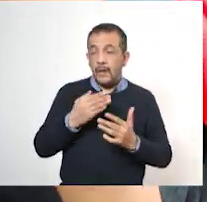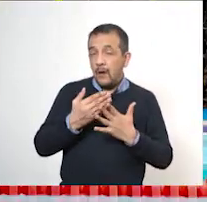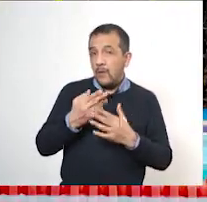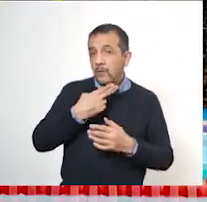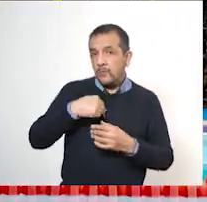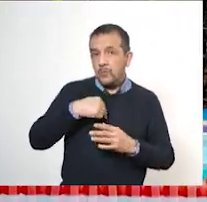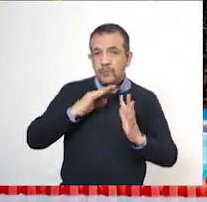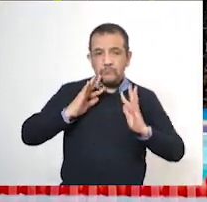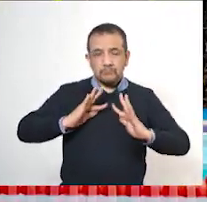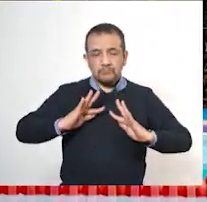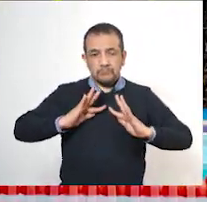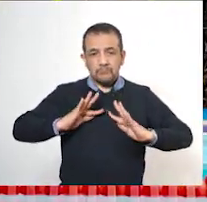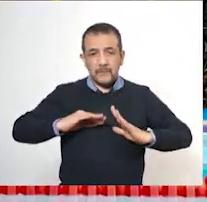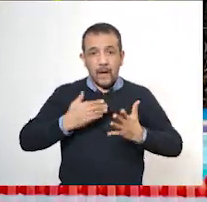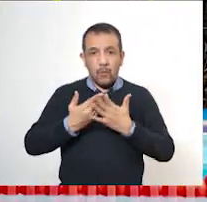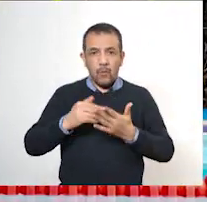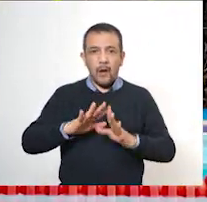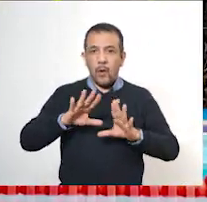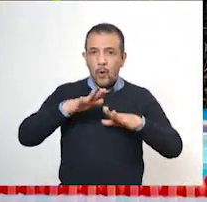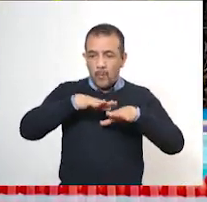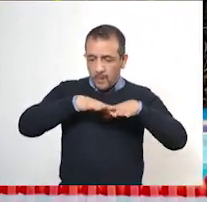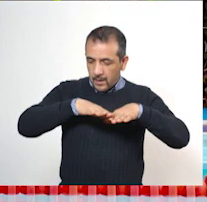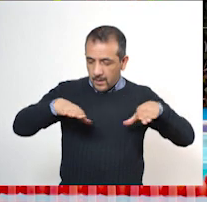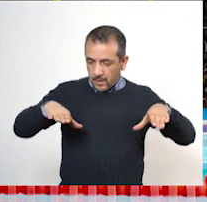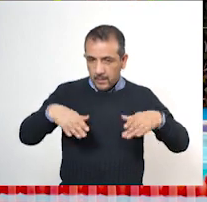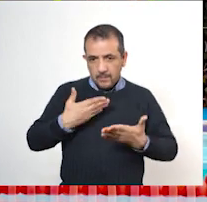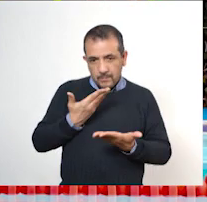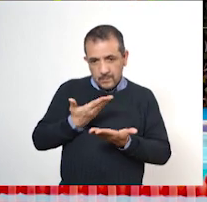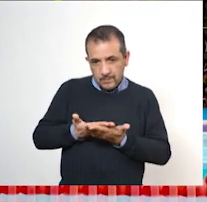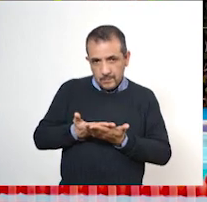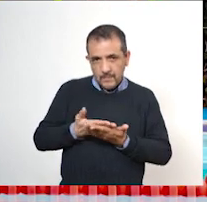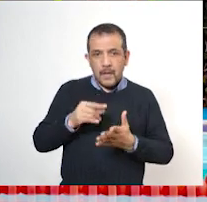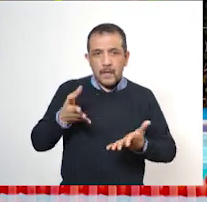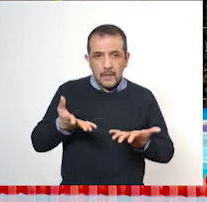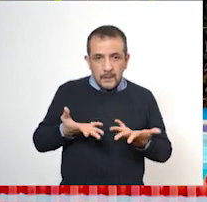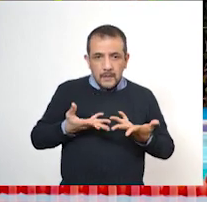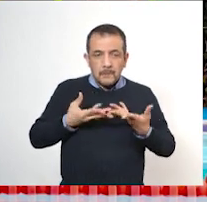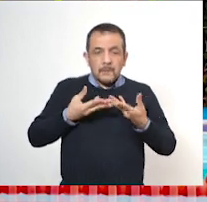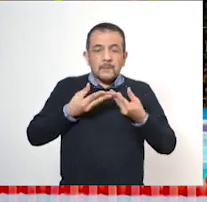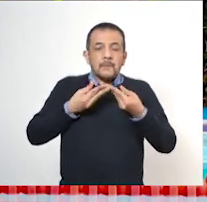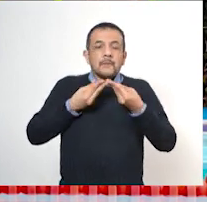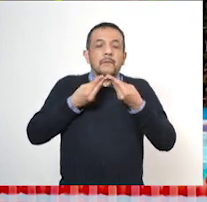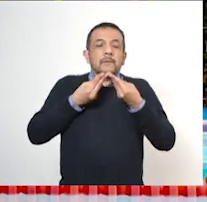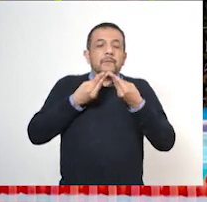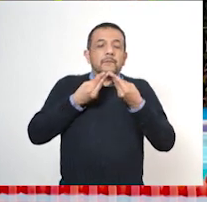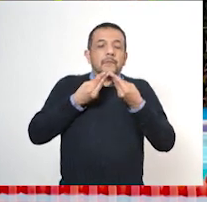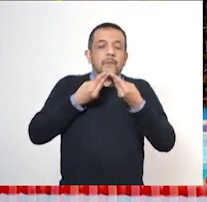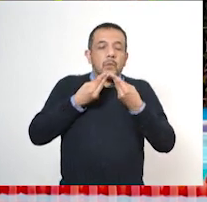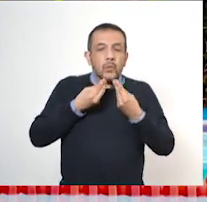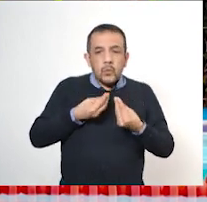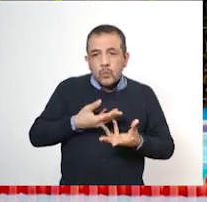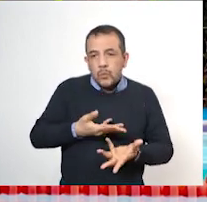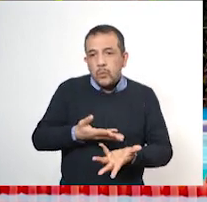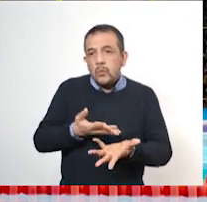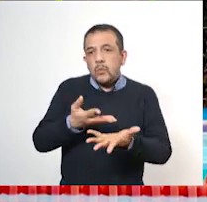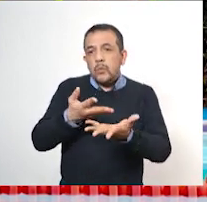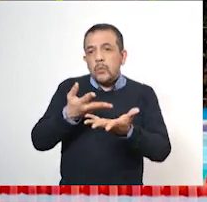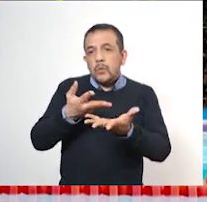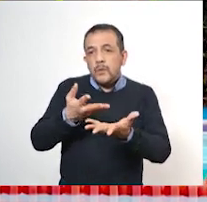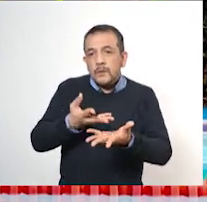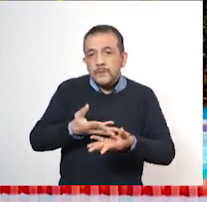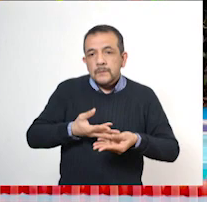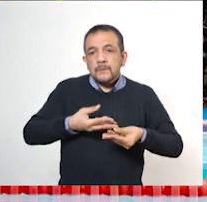que vamos a hacer para relajarnos va a ser acostarnos completamente y respirar profundo. Inhalo,